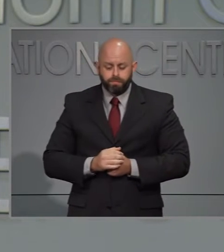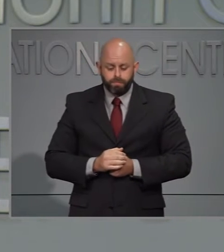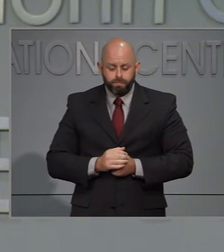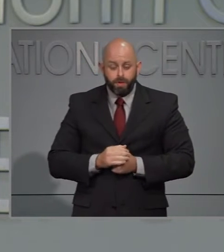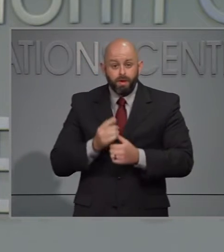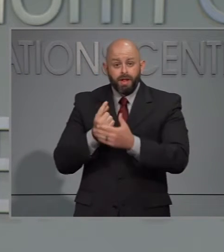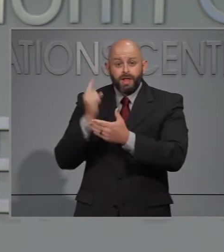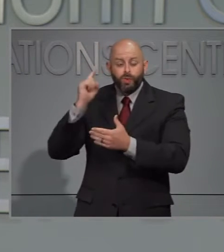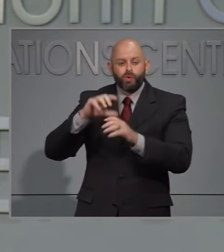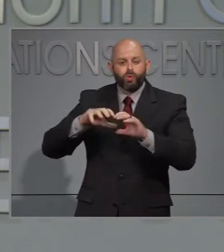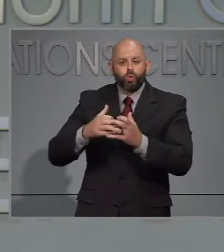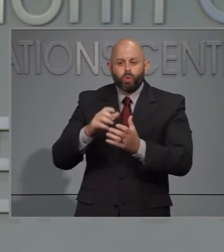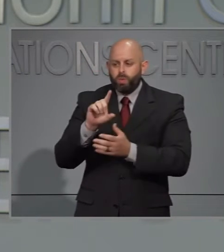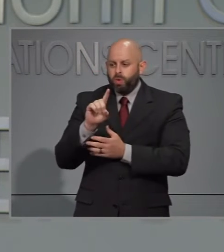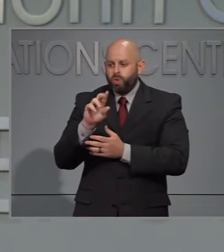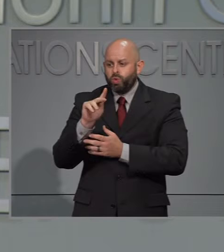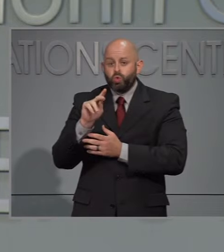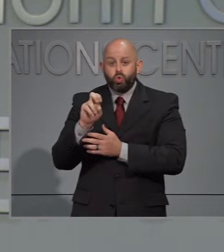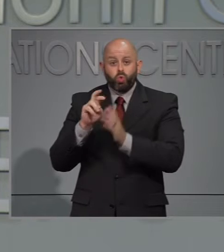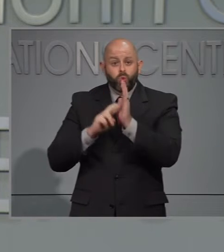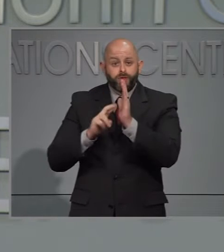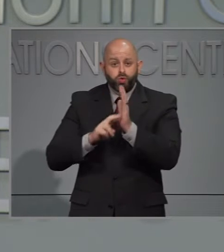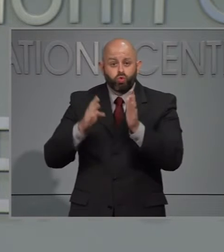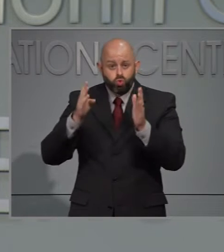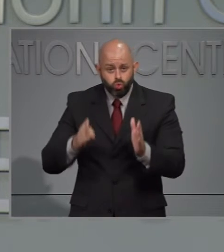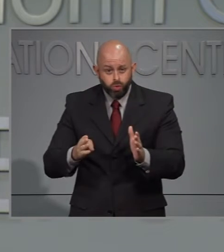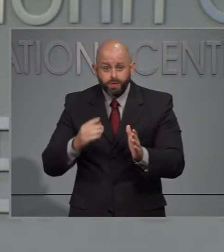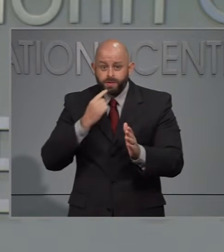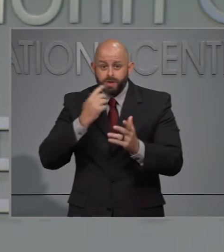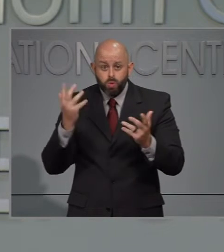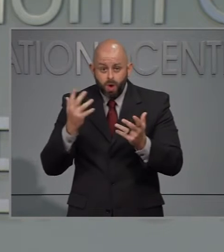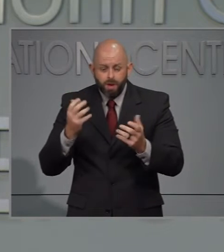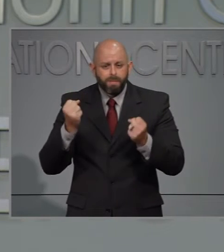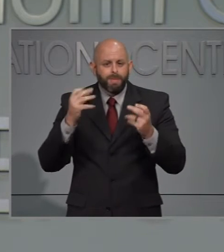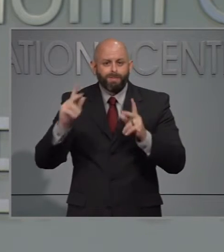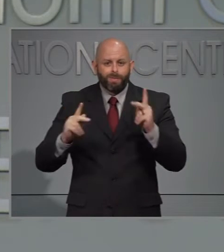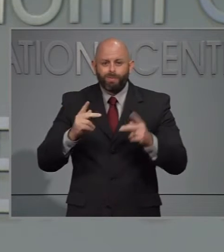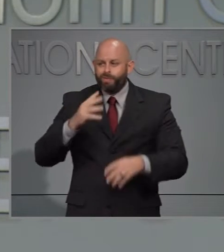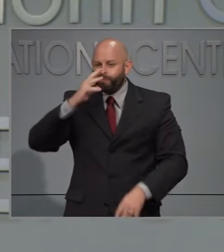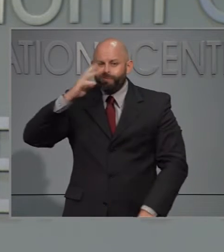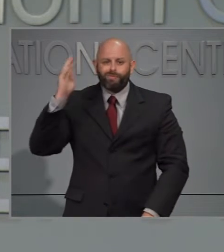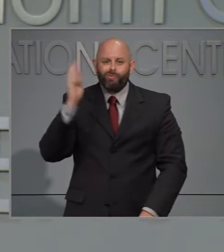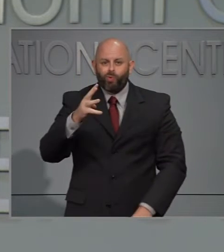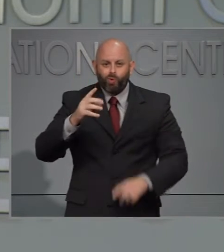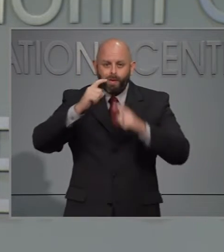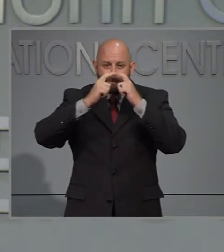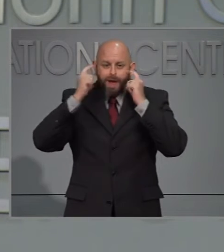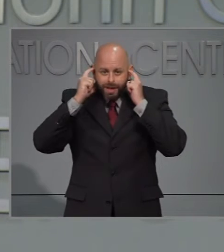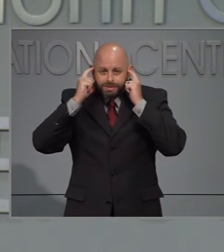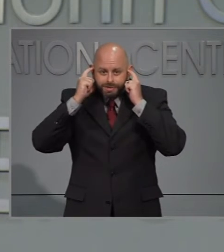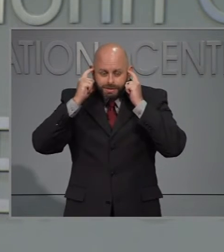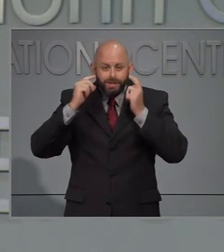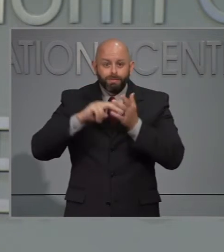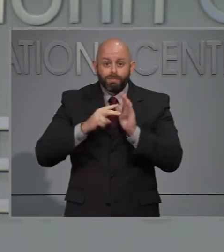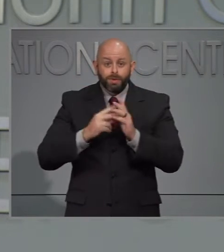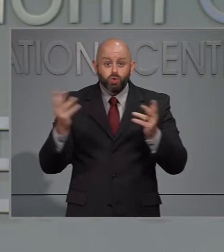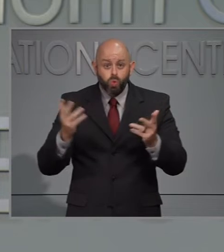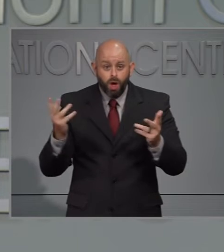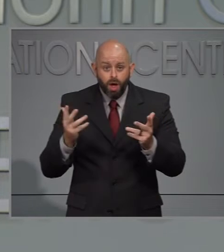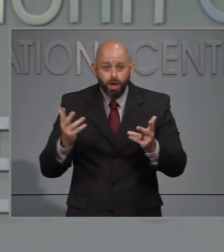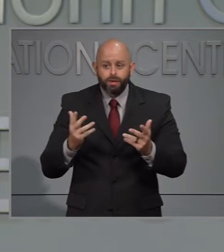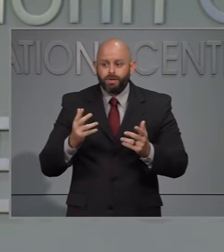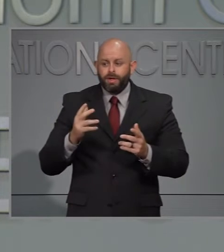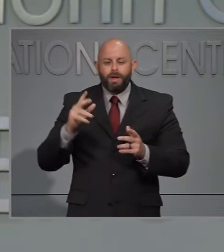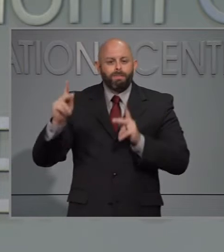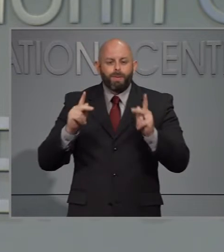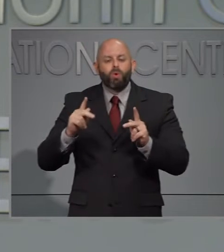pasada de que la falta de utilizar los cubrebocas en público puede llevar a que no aceptan